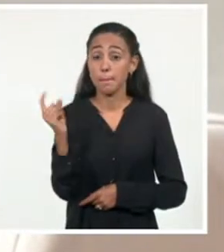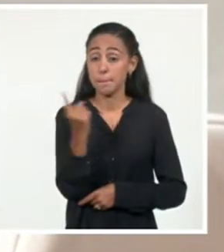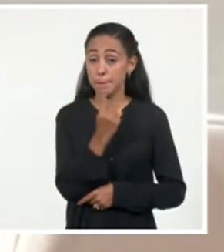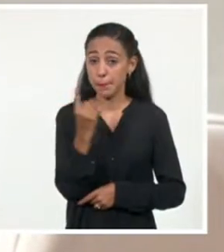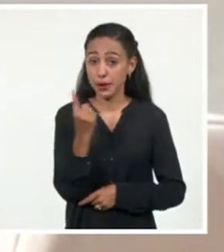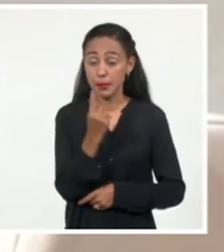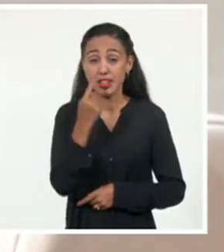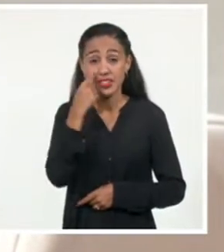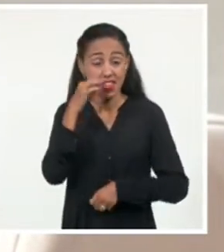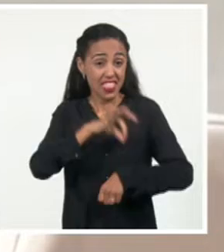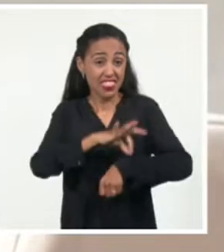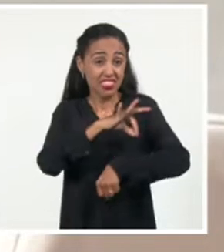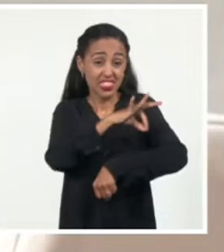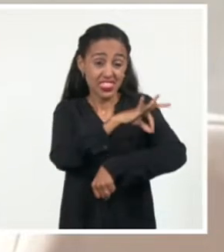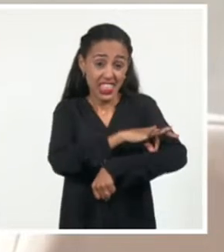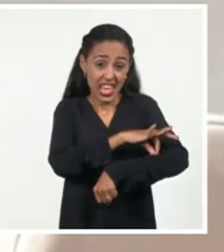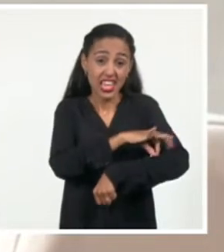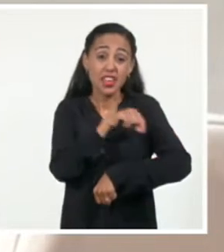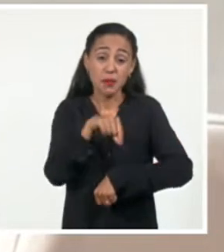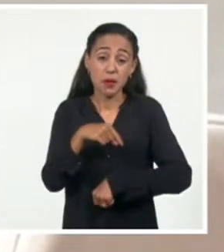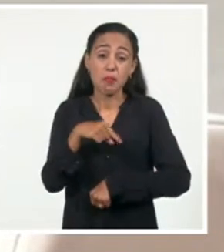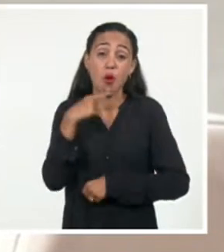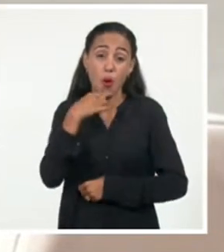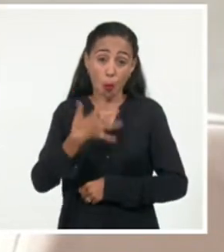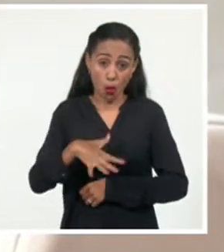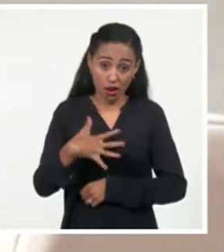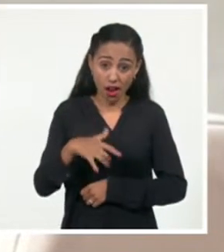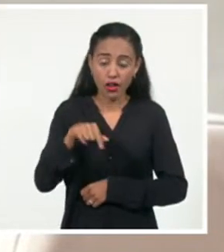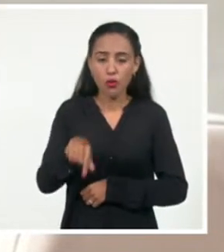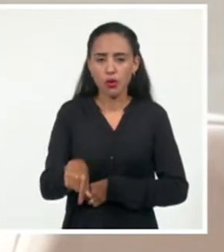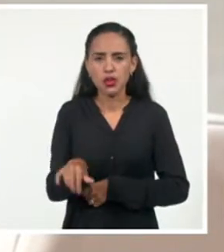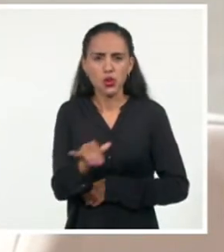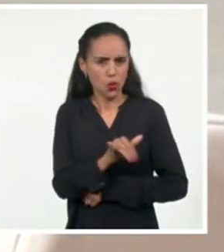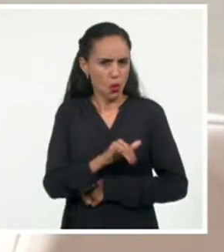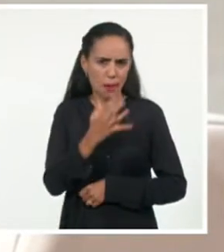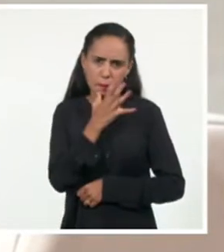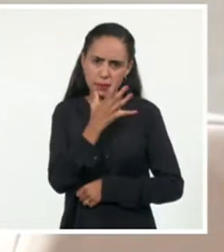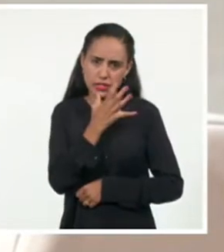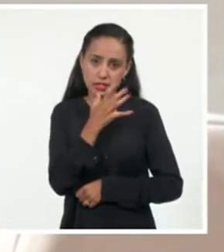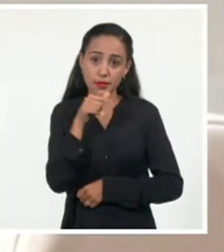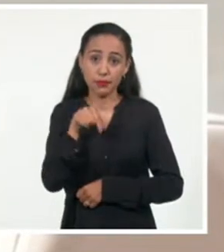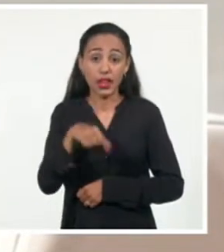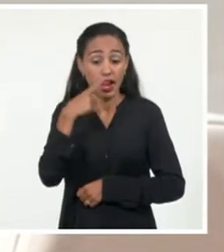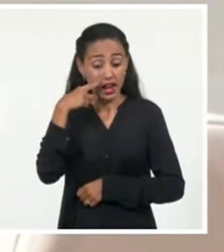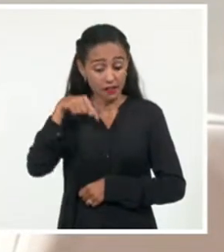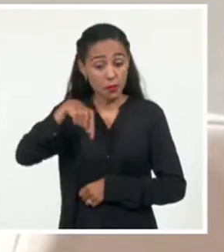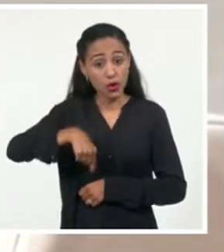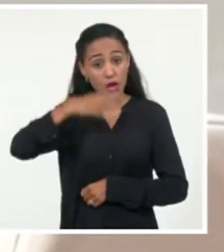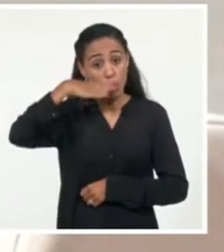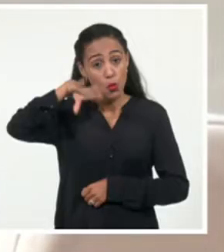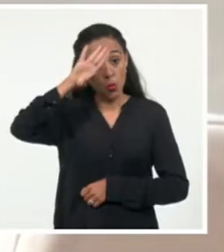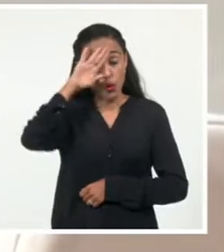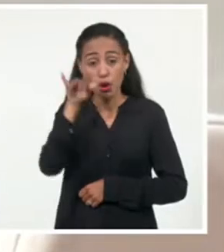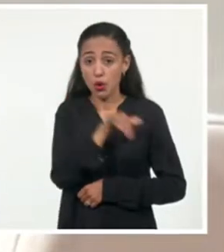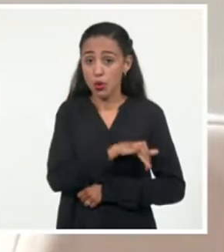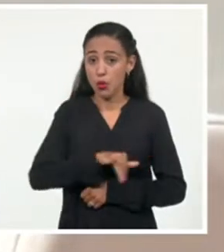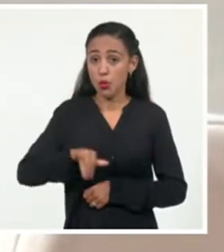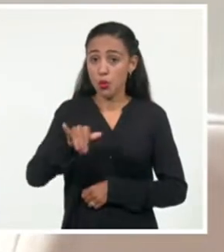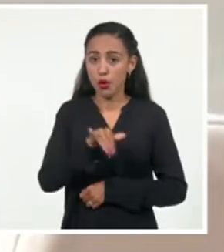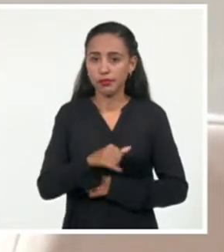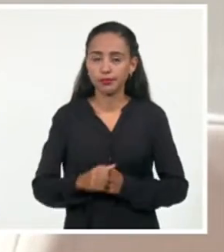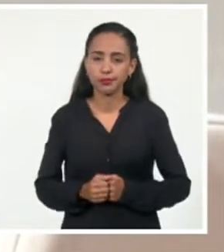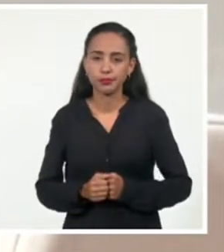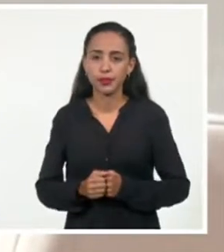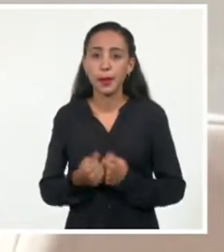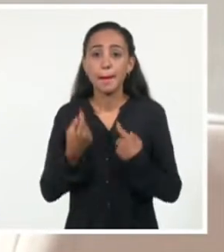observa el dengue hemorrágico fuera del sudeste asiático, la clínica fue similar, la que observamos aquí en Cuba con la que se observaba en el sudeste asiático.